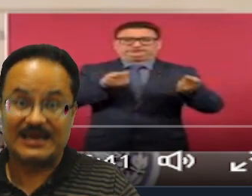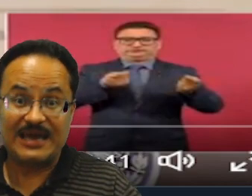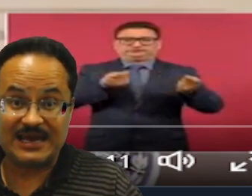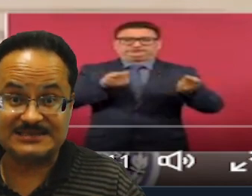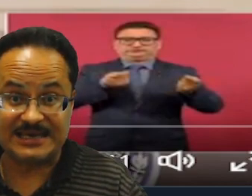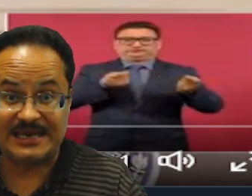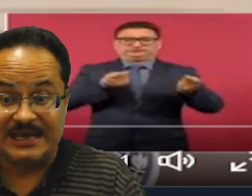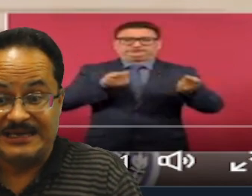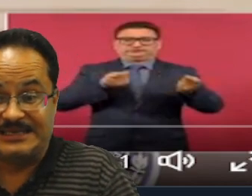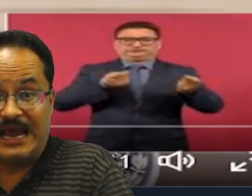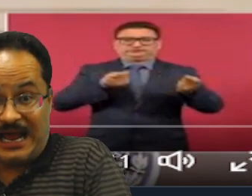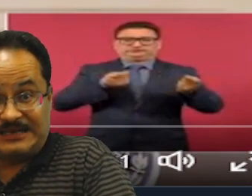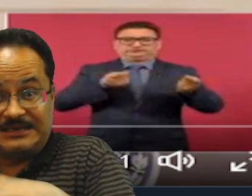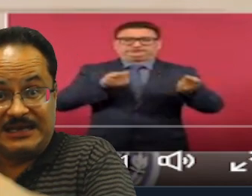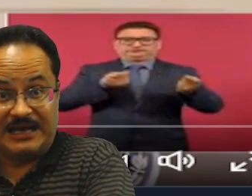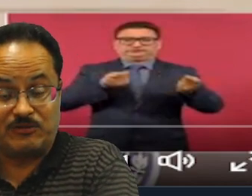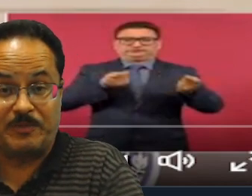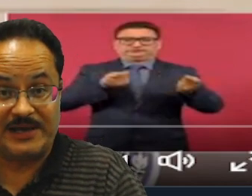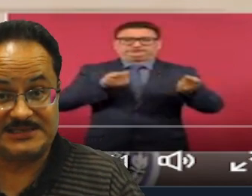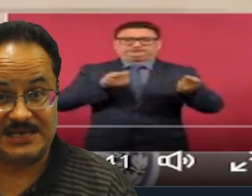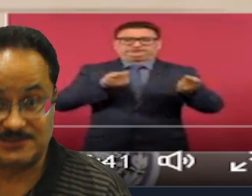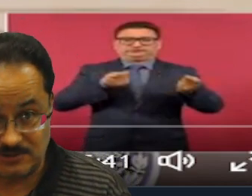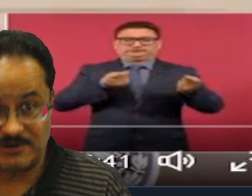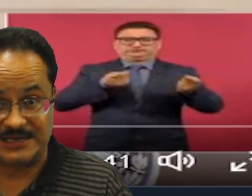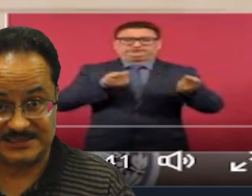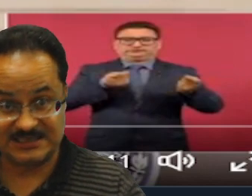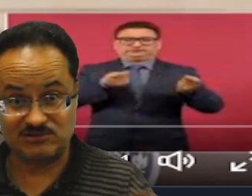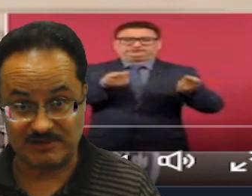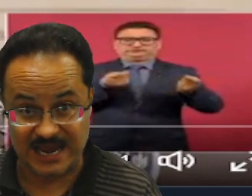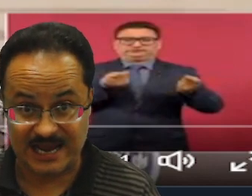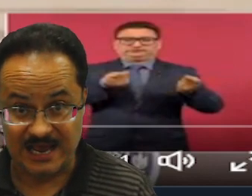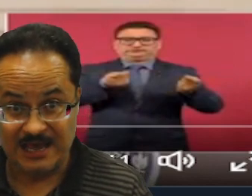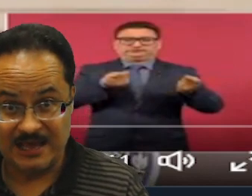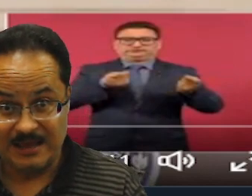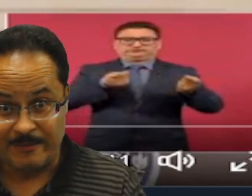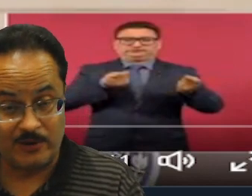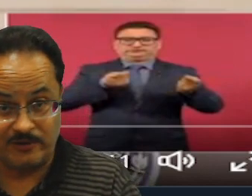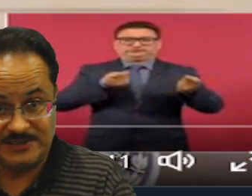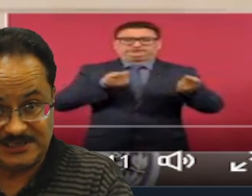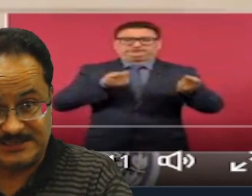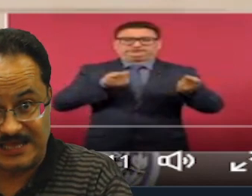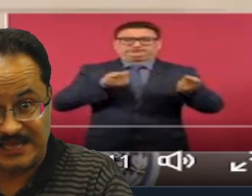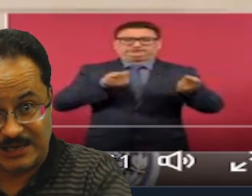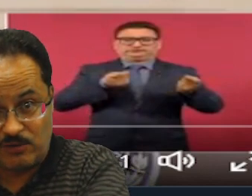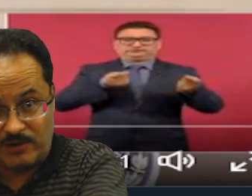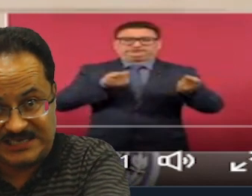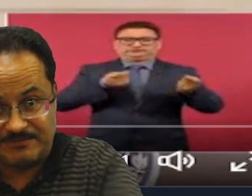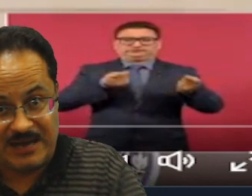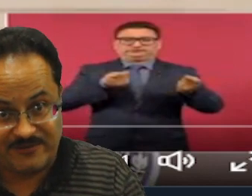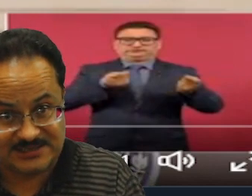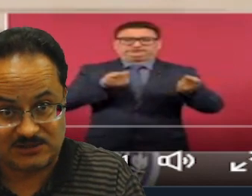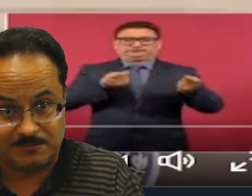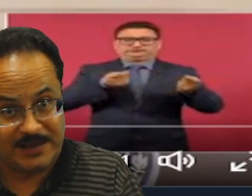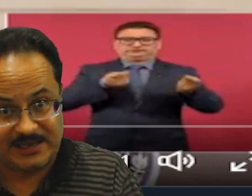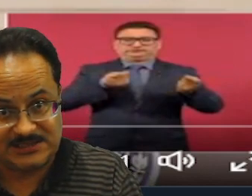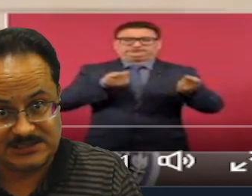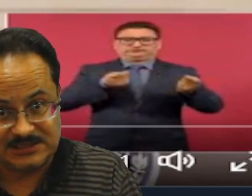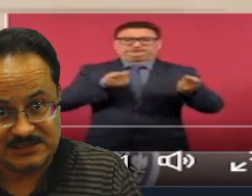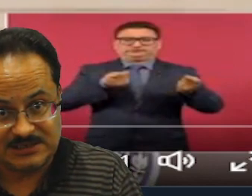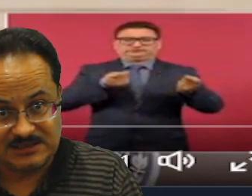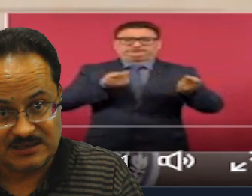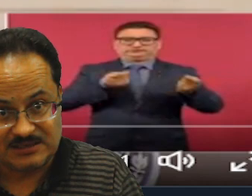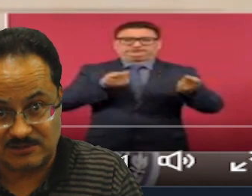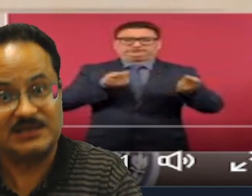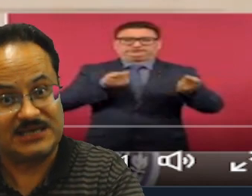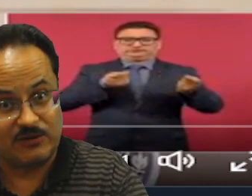te quejas de que llegan a tu país las drogas Esa es tu queja pero no dices nada de cómo las mafias de tu país